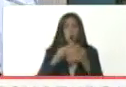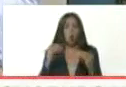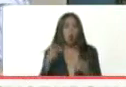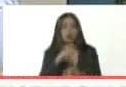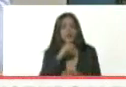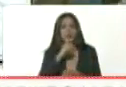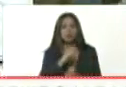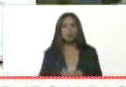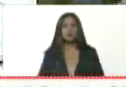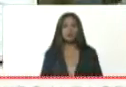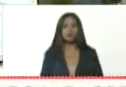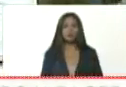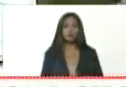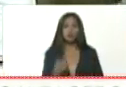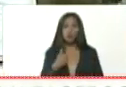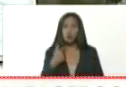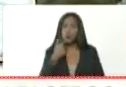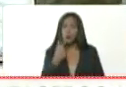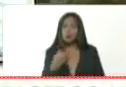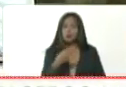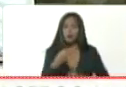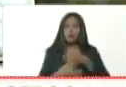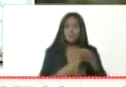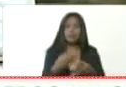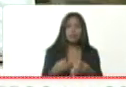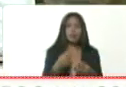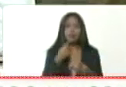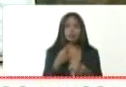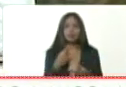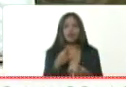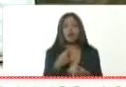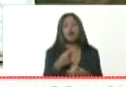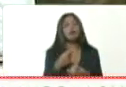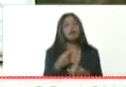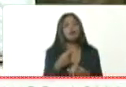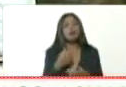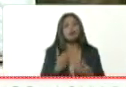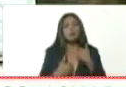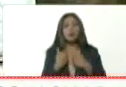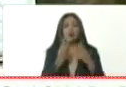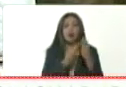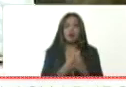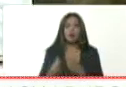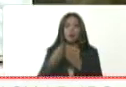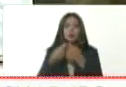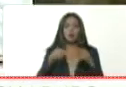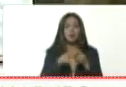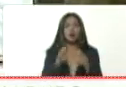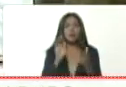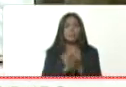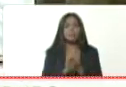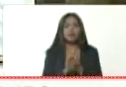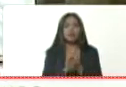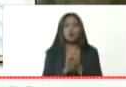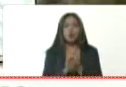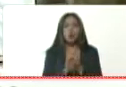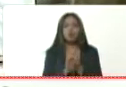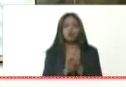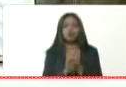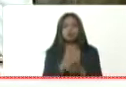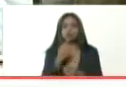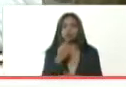es lo que digo ayer lo decía en el acto del miércoles económico compañero lo hicieron